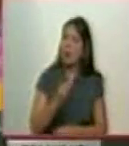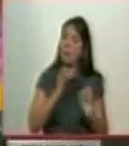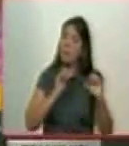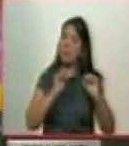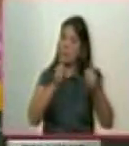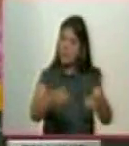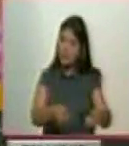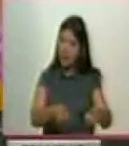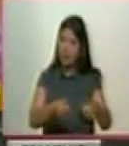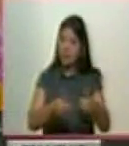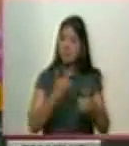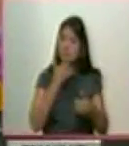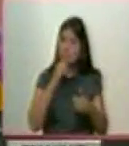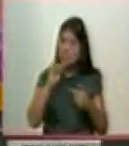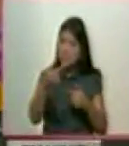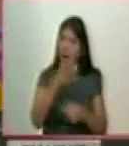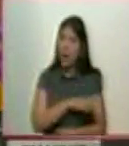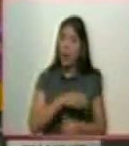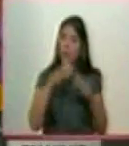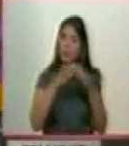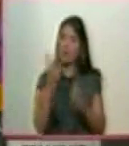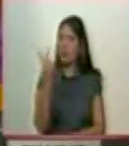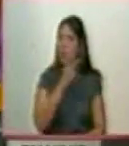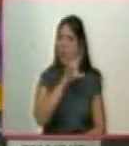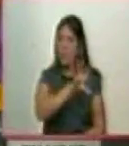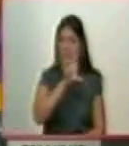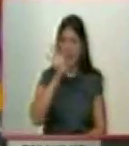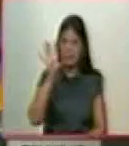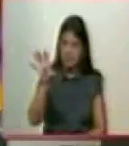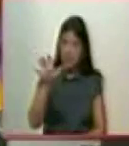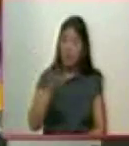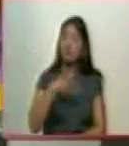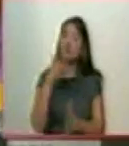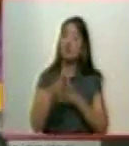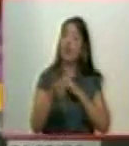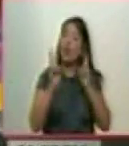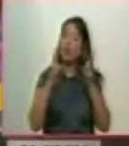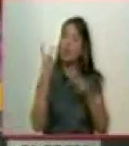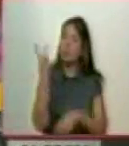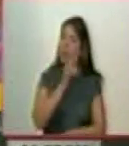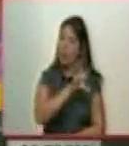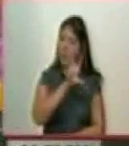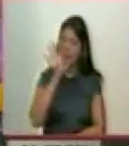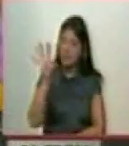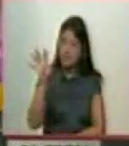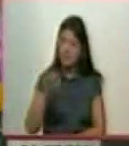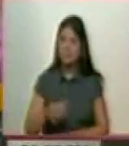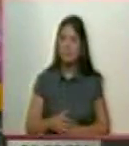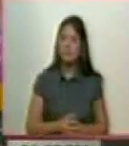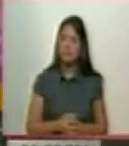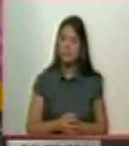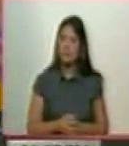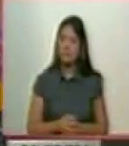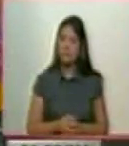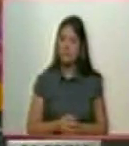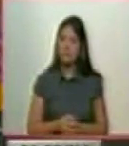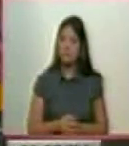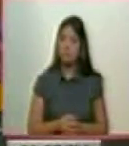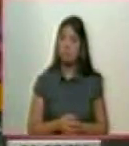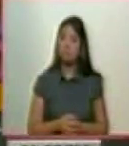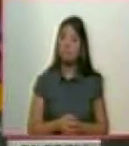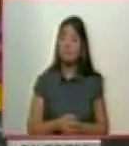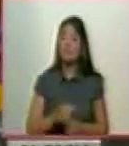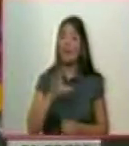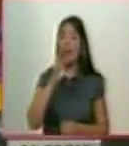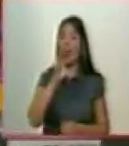reactivar próximamente la comisión bilateral, la comisión mixta para los temas binacionales. Y él también, desde CARICOM, que